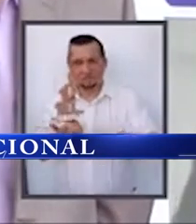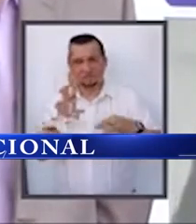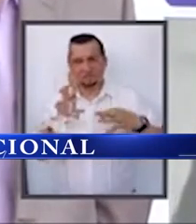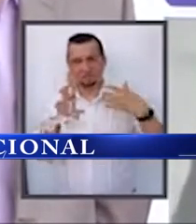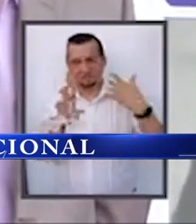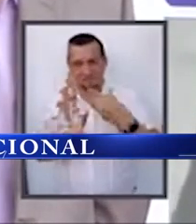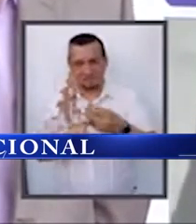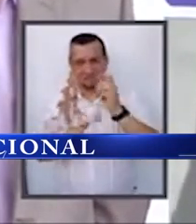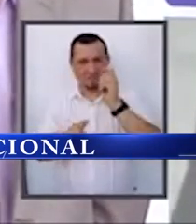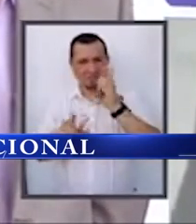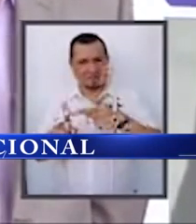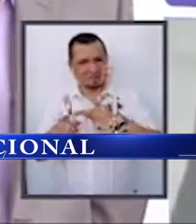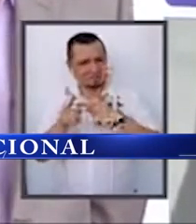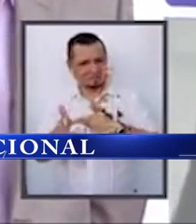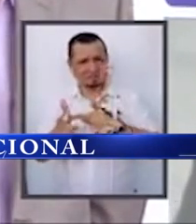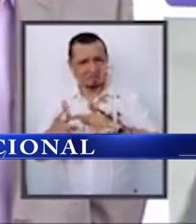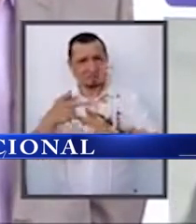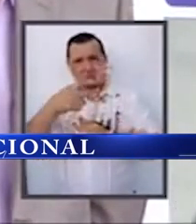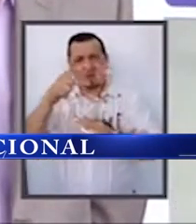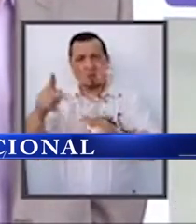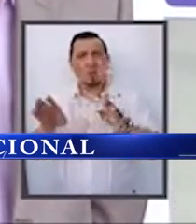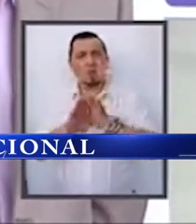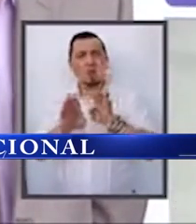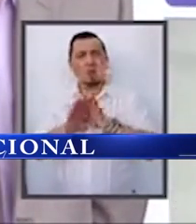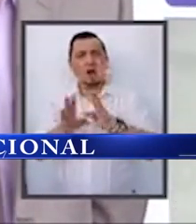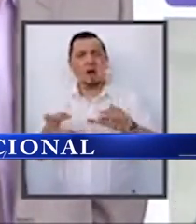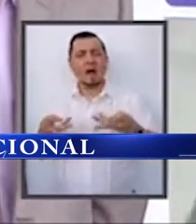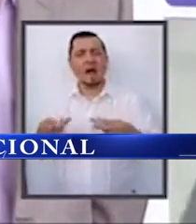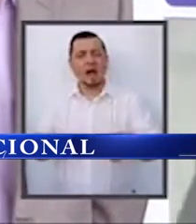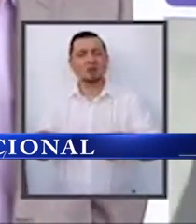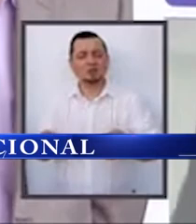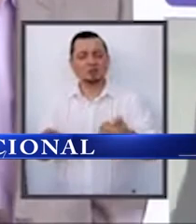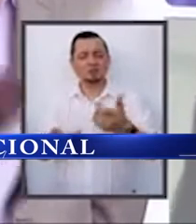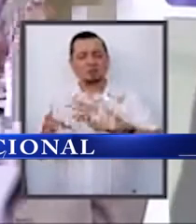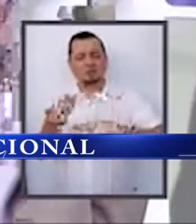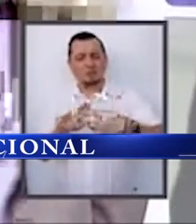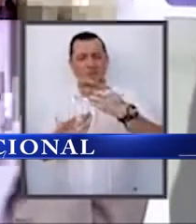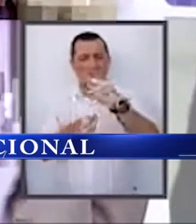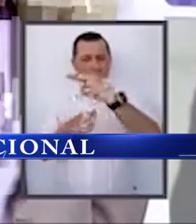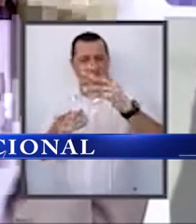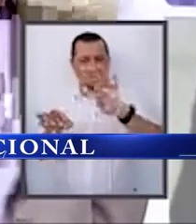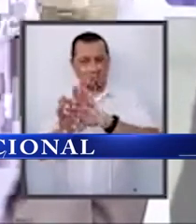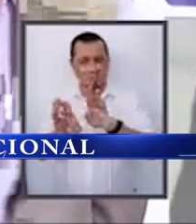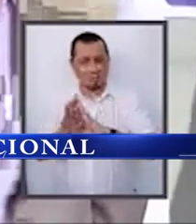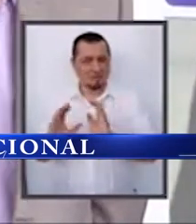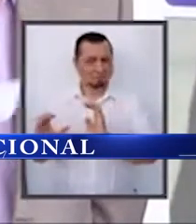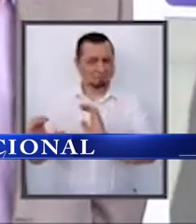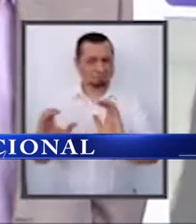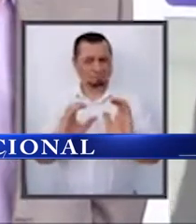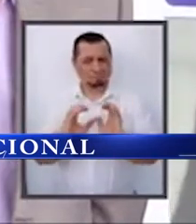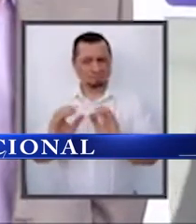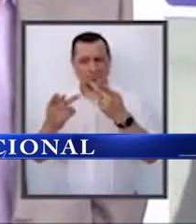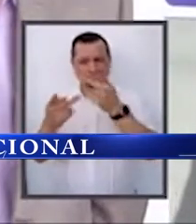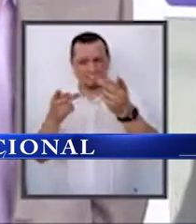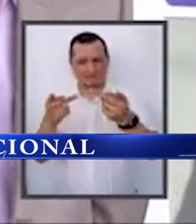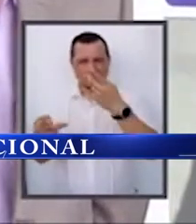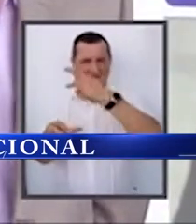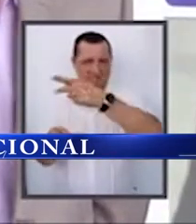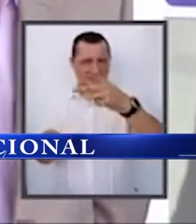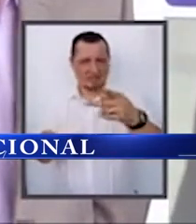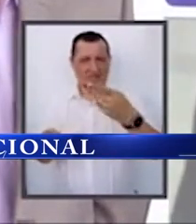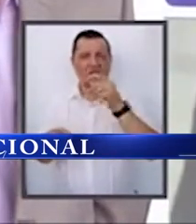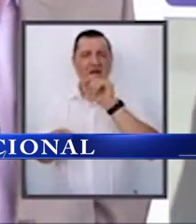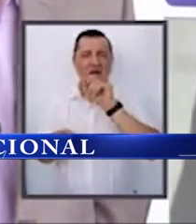de mujeres y hombres que trabajan en el sector salud sin ningún tipo de seguridad social y, por supuesto, sin ninguna base que